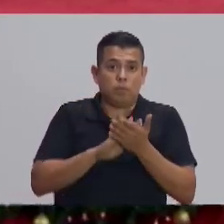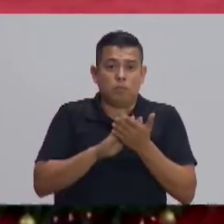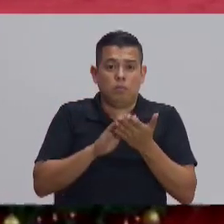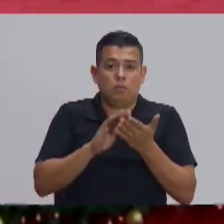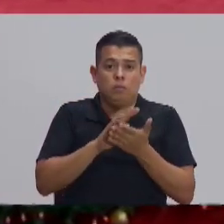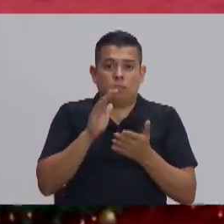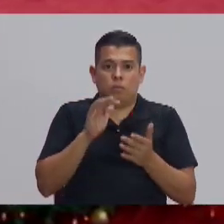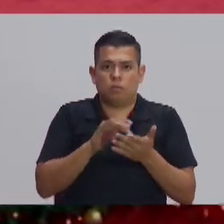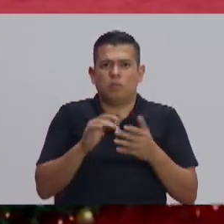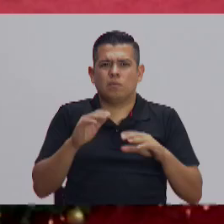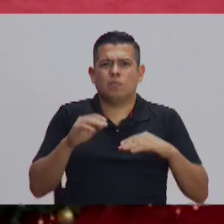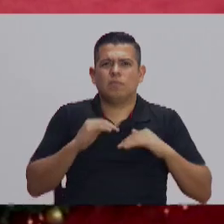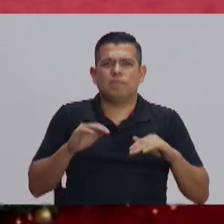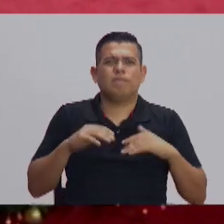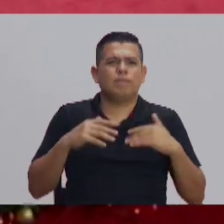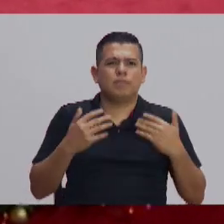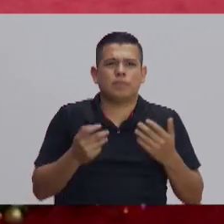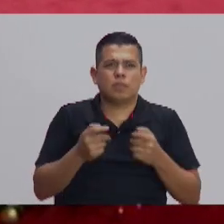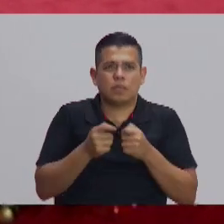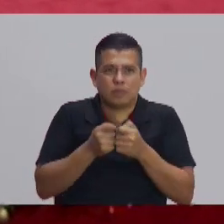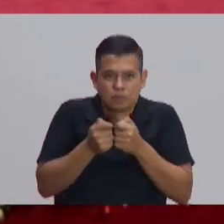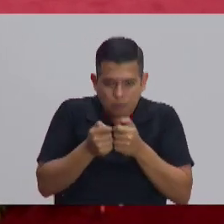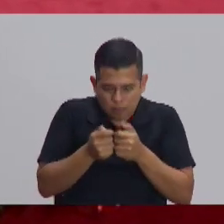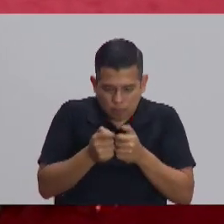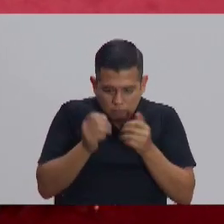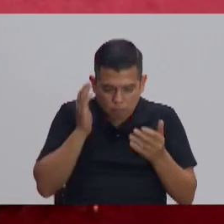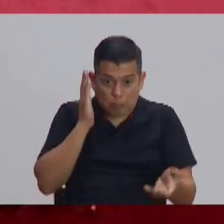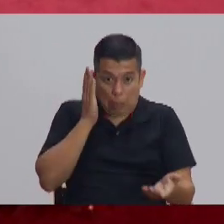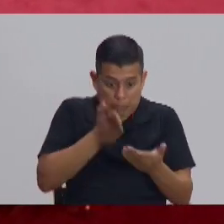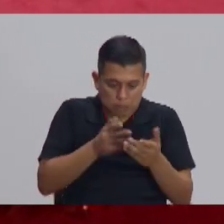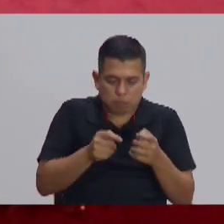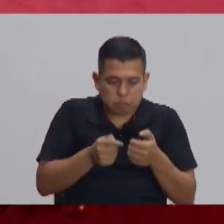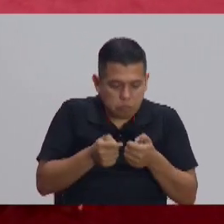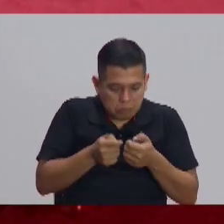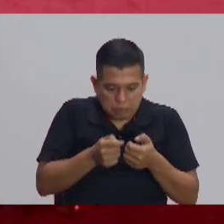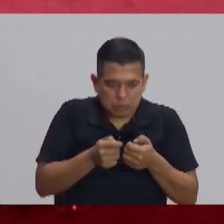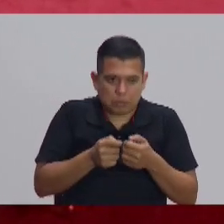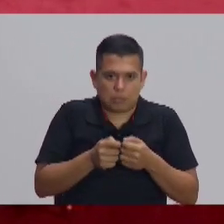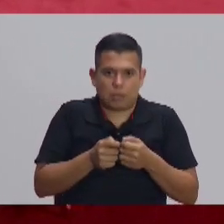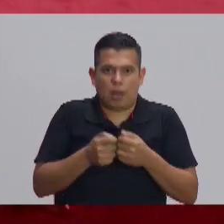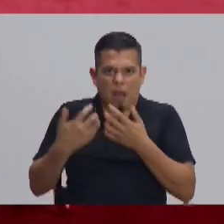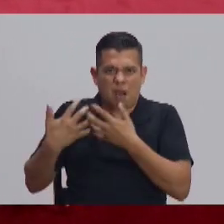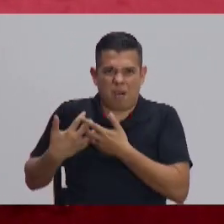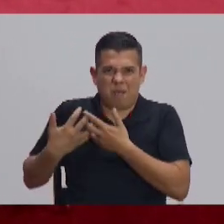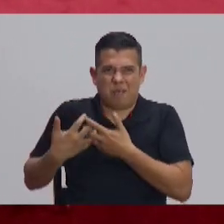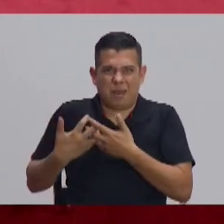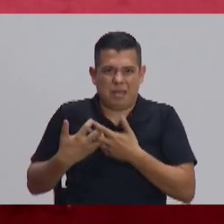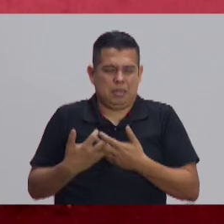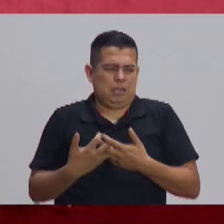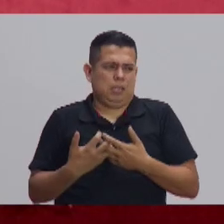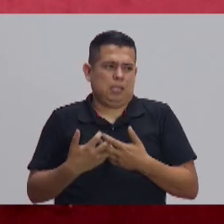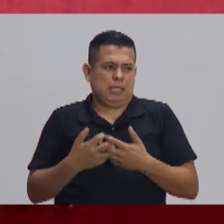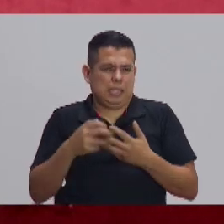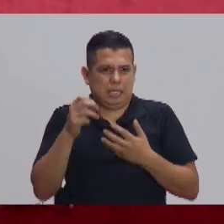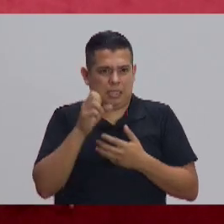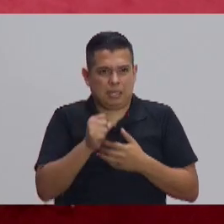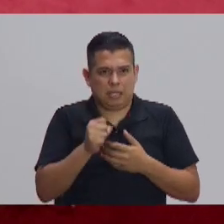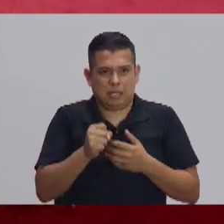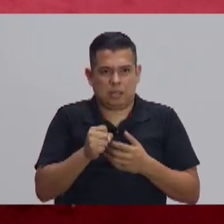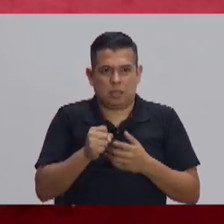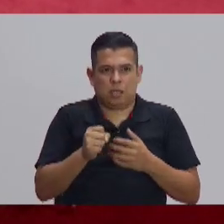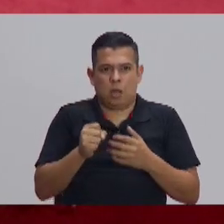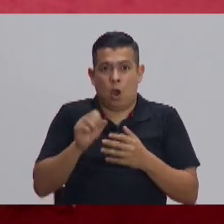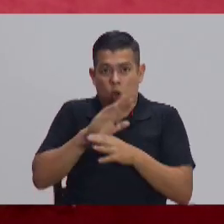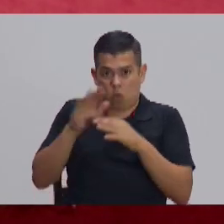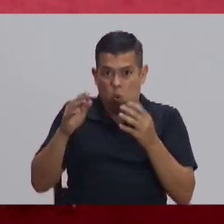por eso porque estamos estas medidas tengo compañeros que a primera no sé qué porque todo el mundo